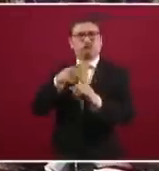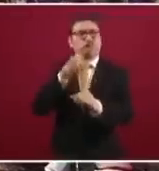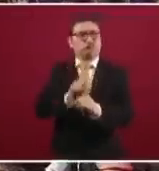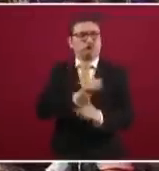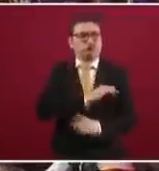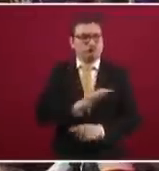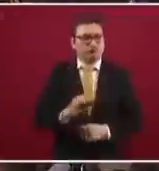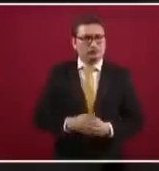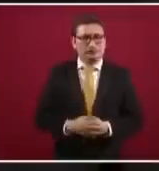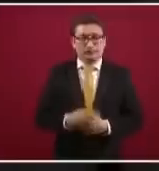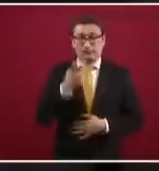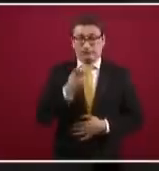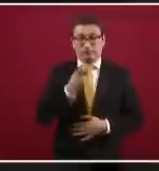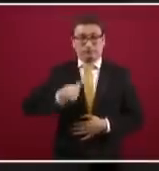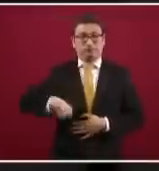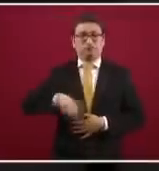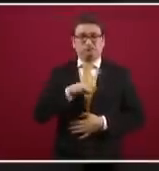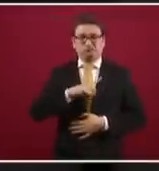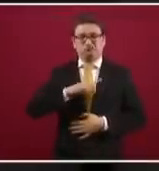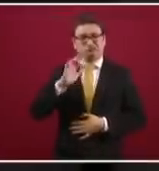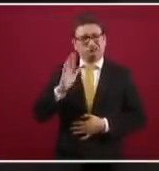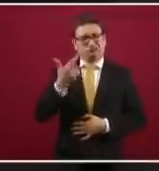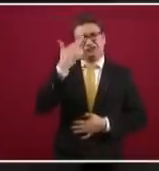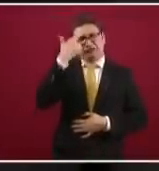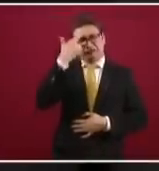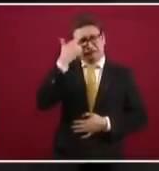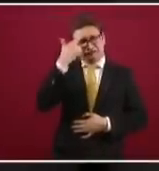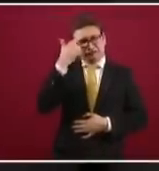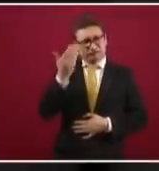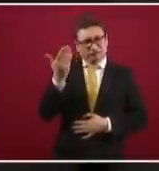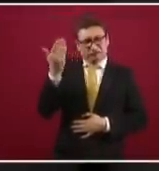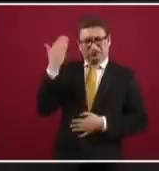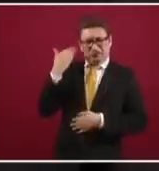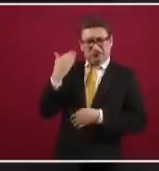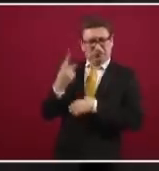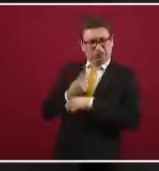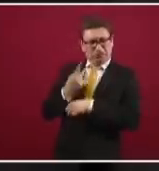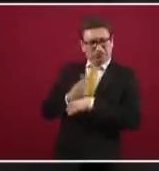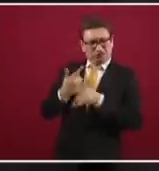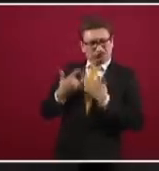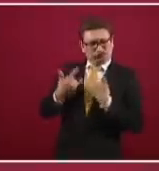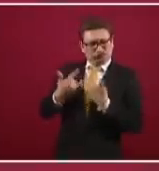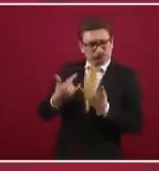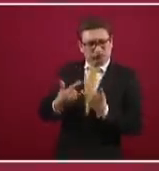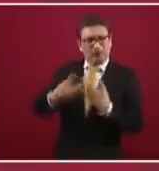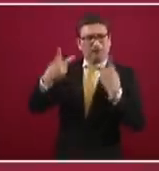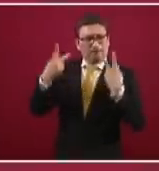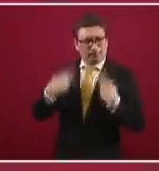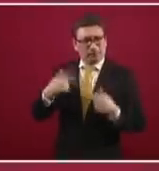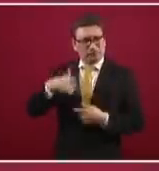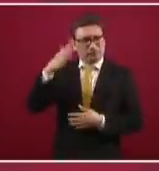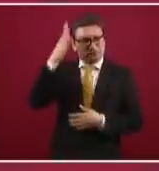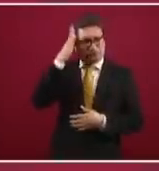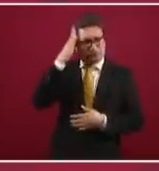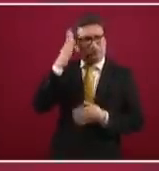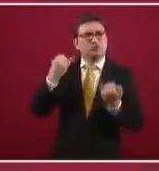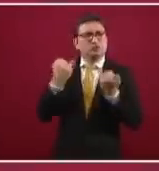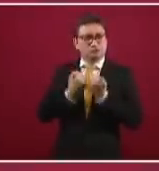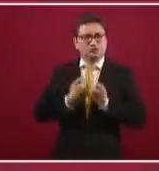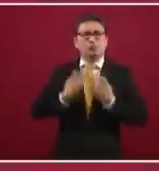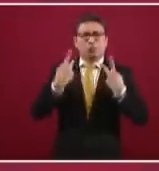y recordar a nuestros dirigentes y al pueblo heroico de